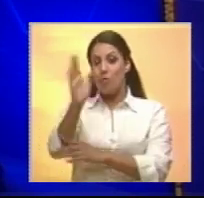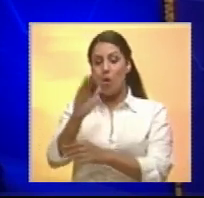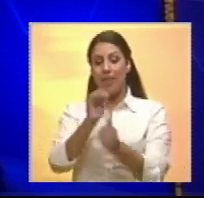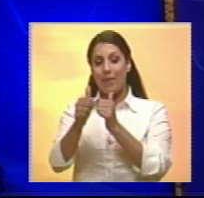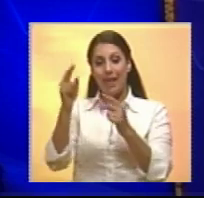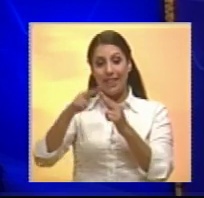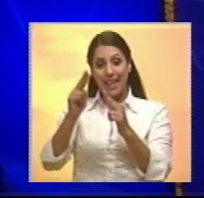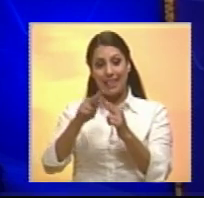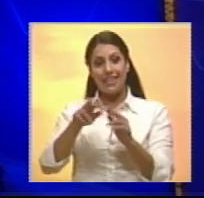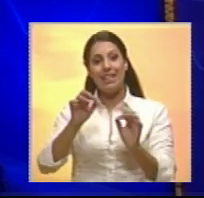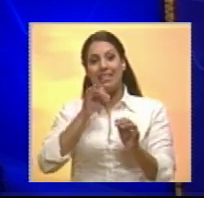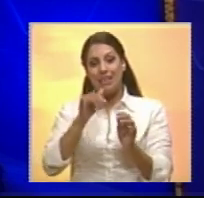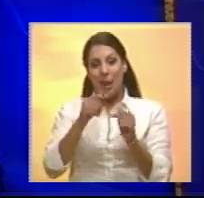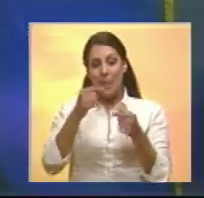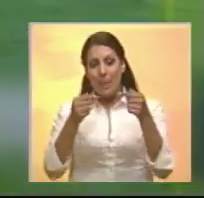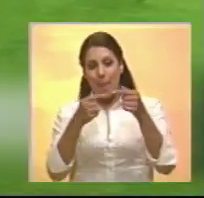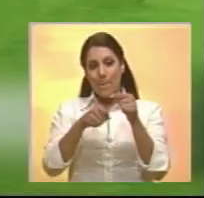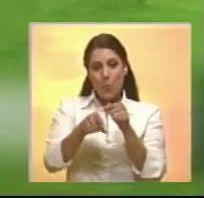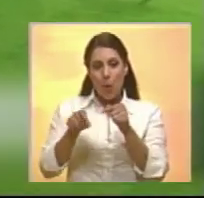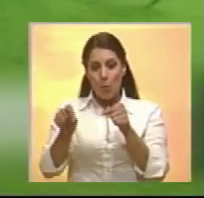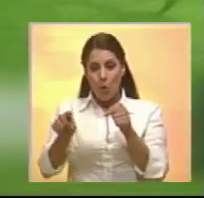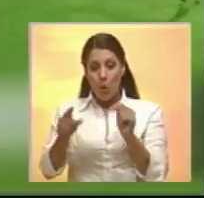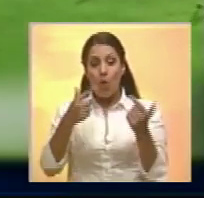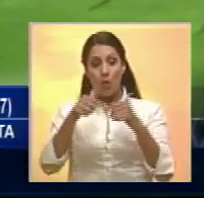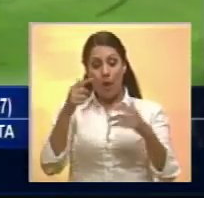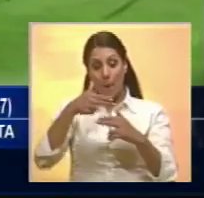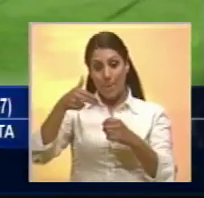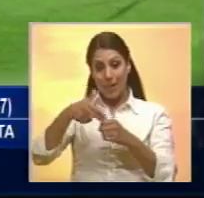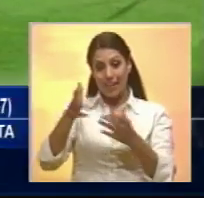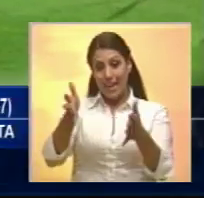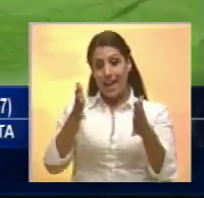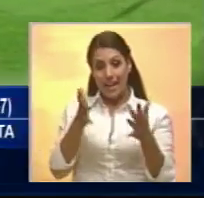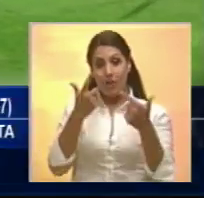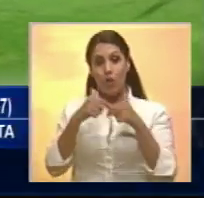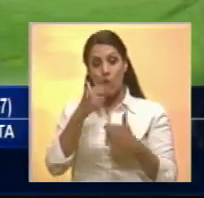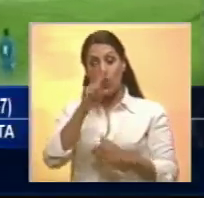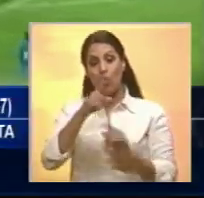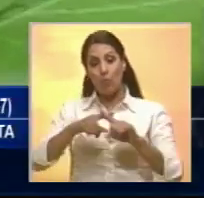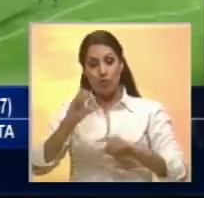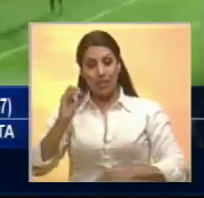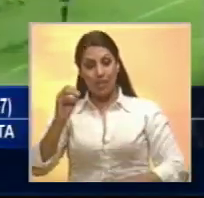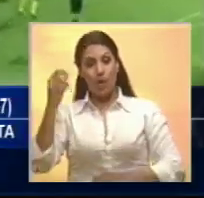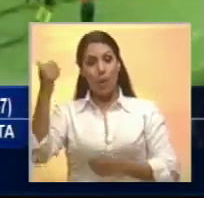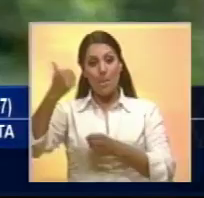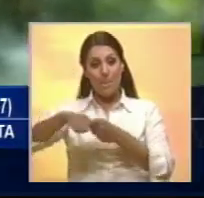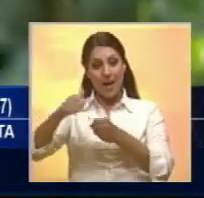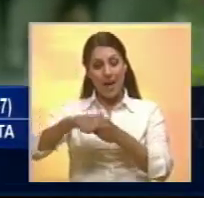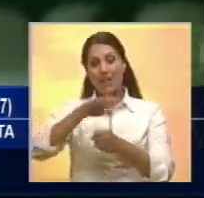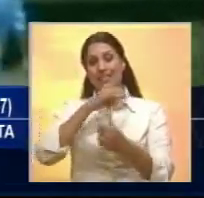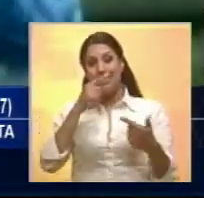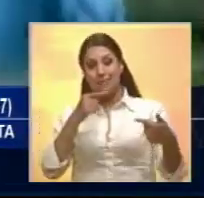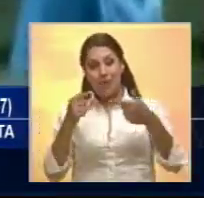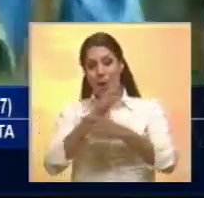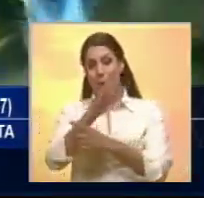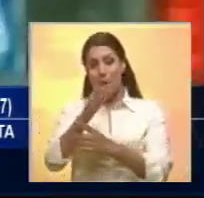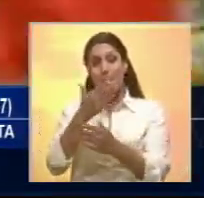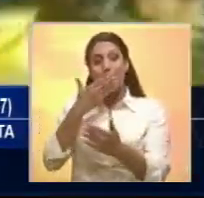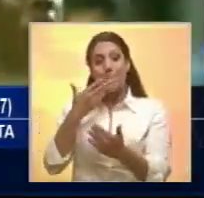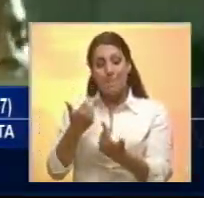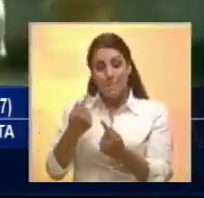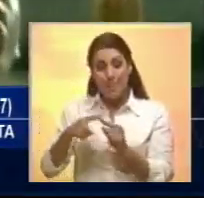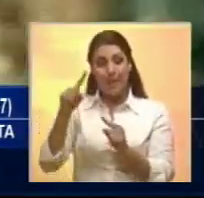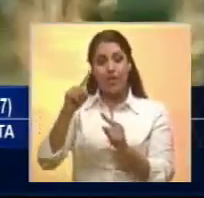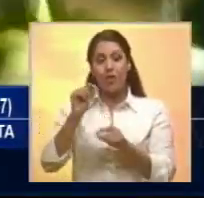Deportivo Táchira en tanda de penales. Los petroleros ganaron el choque de ida 2-0 en Maracaibo, por lo que llegaban con ventaja al partido. Sin